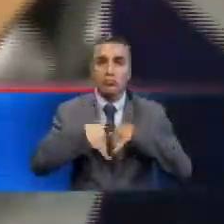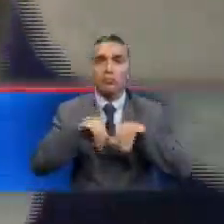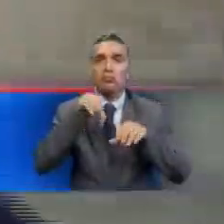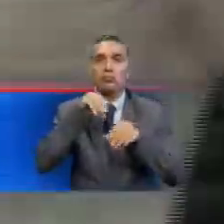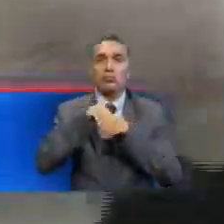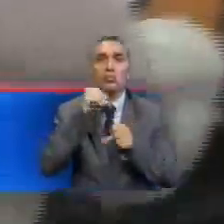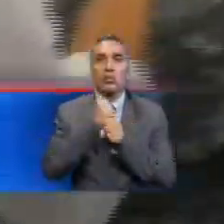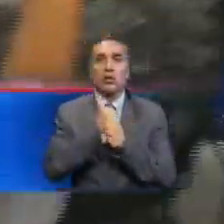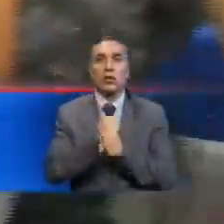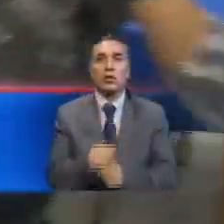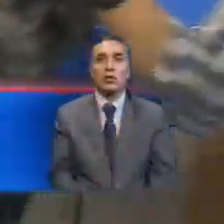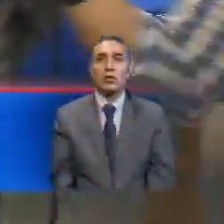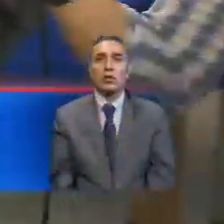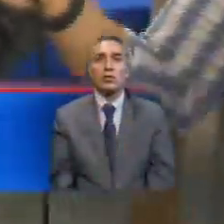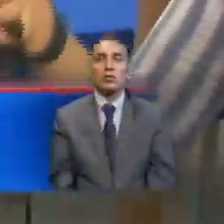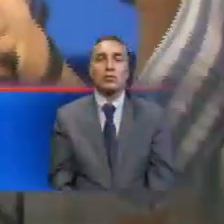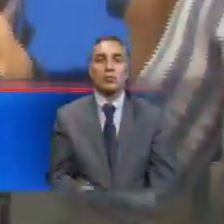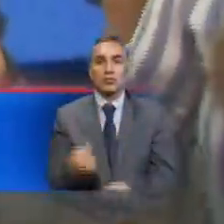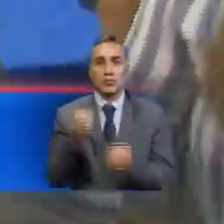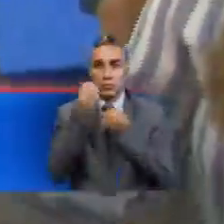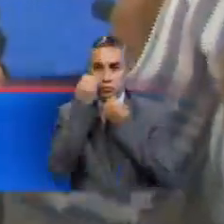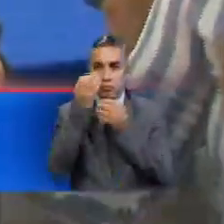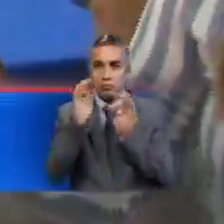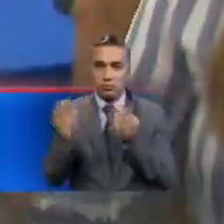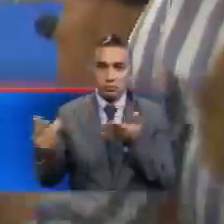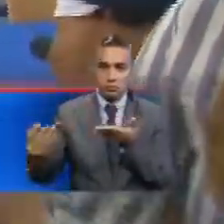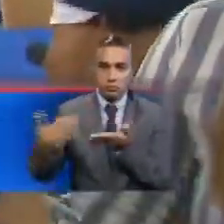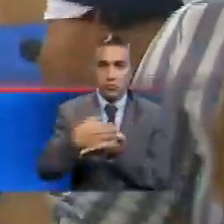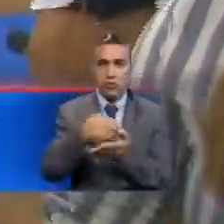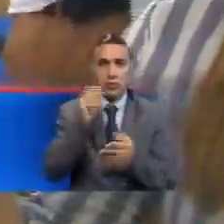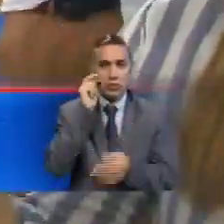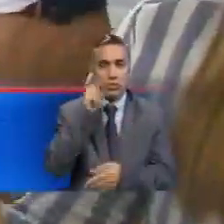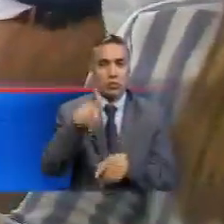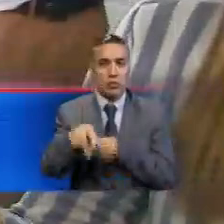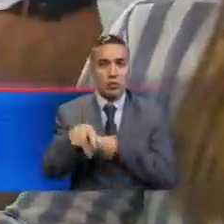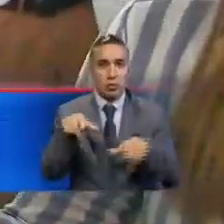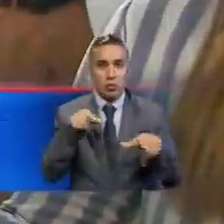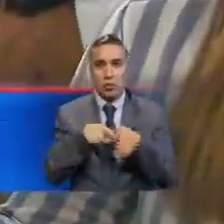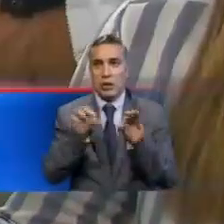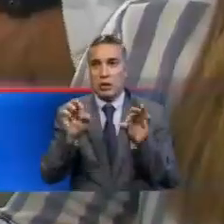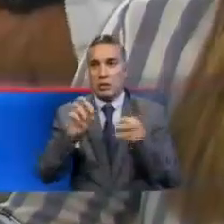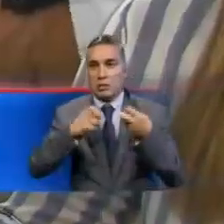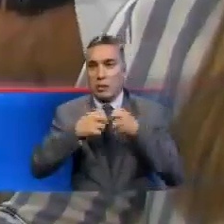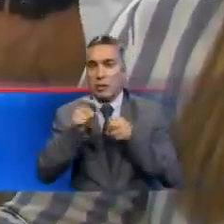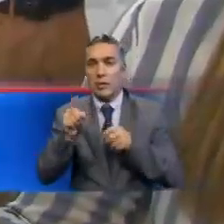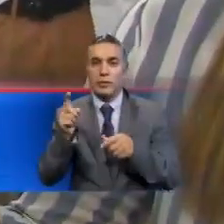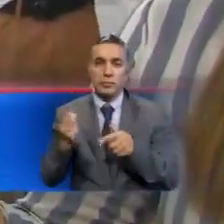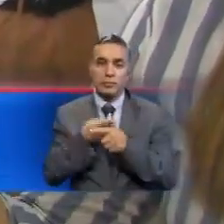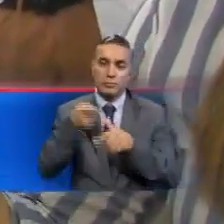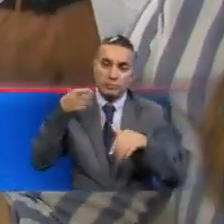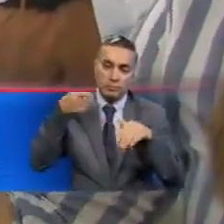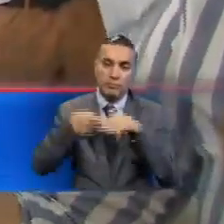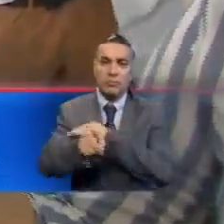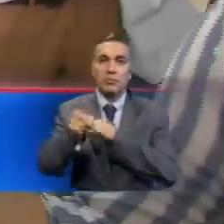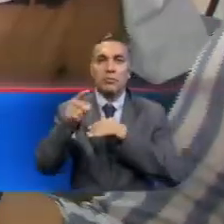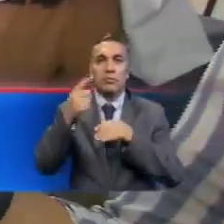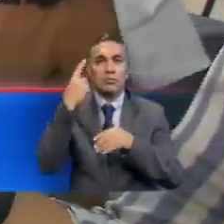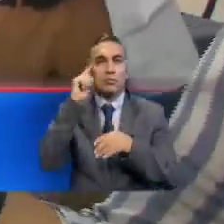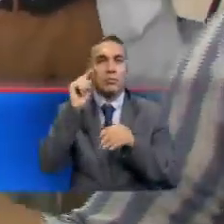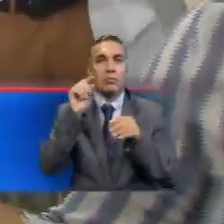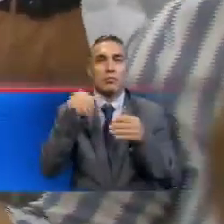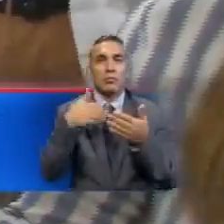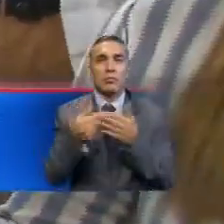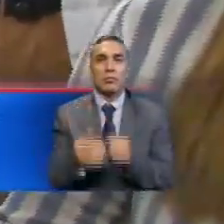tipo de operativos, levantamos información, identificamos los lugares conflictivos y vamos a ingresar para